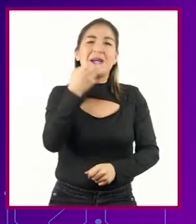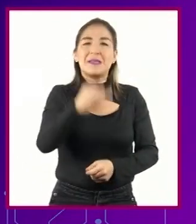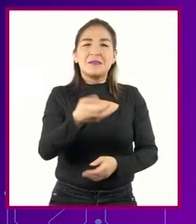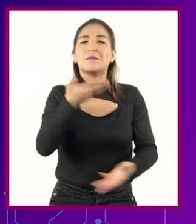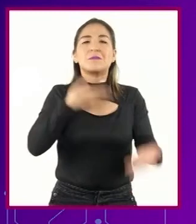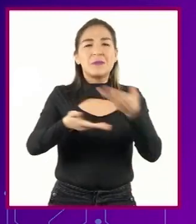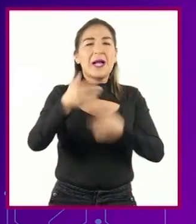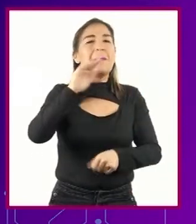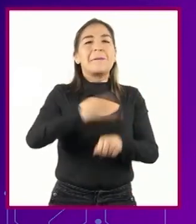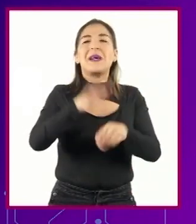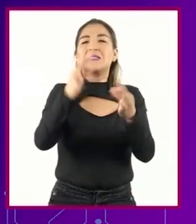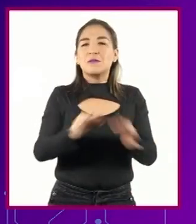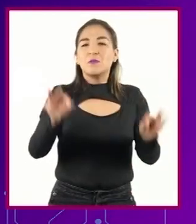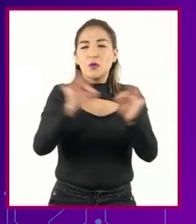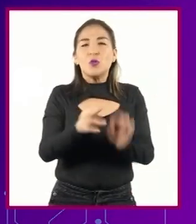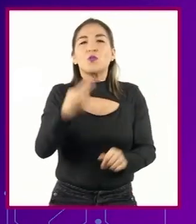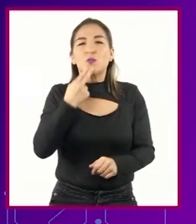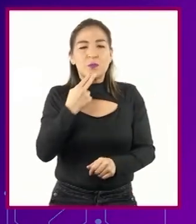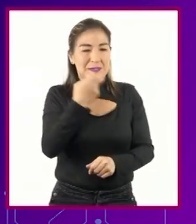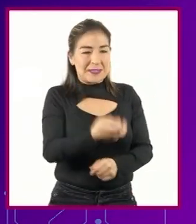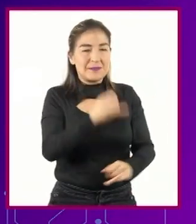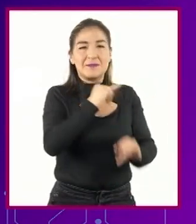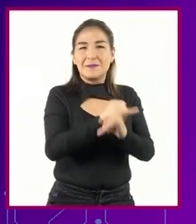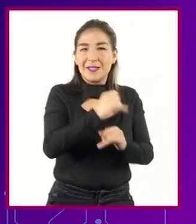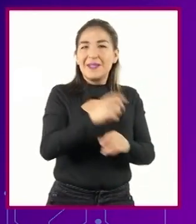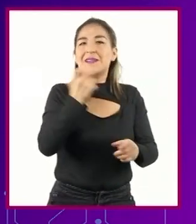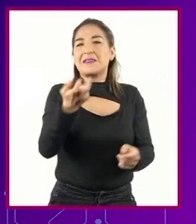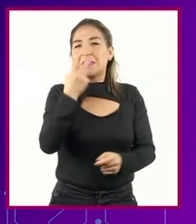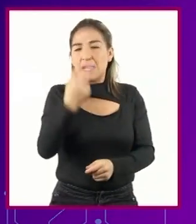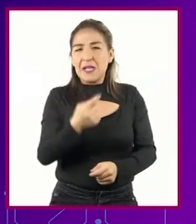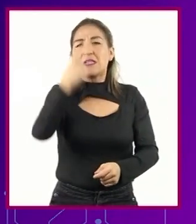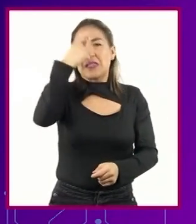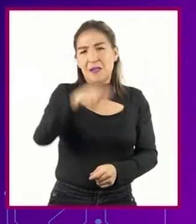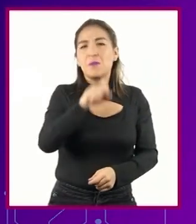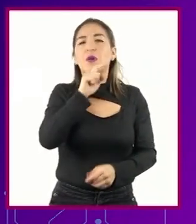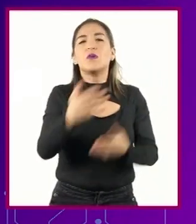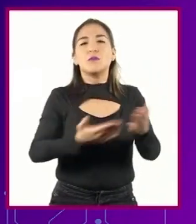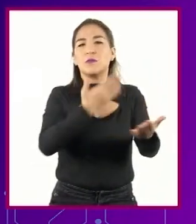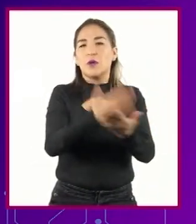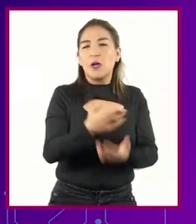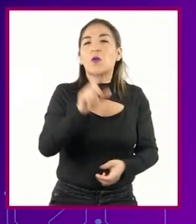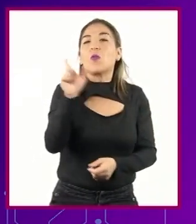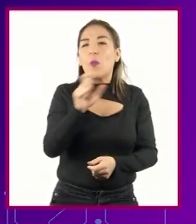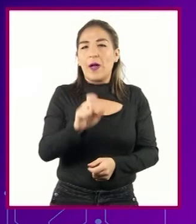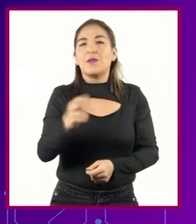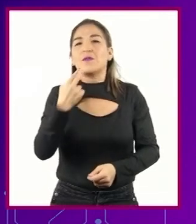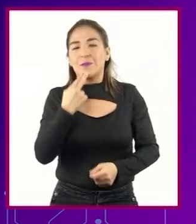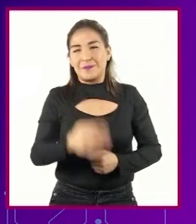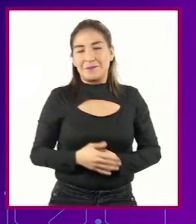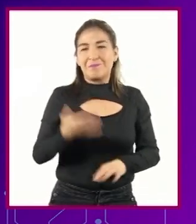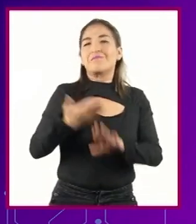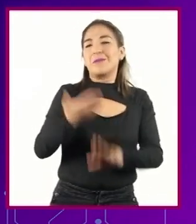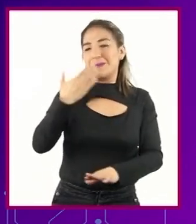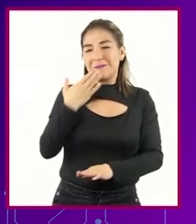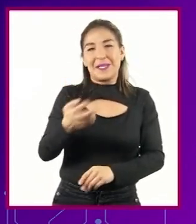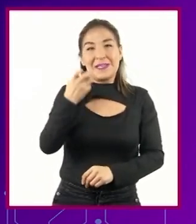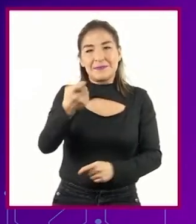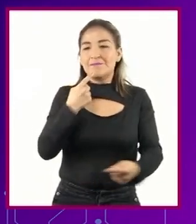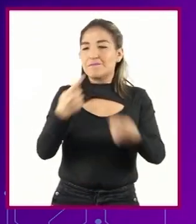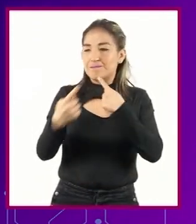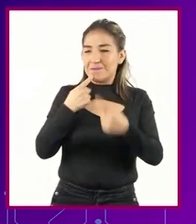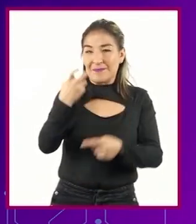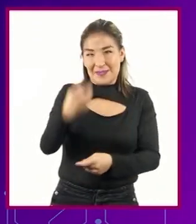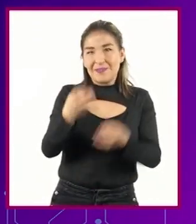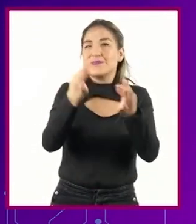que lo más importante es saber el uso que les damos, así como con qué propósito y en qué momento los utilizamos. Muy bien, yo digo que el diálogo fue